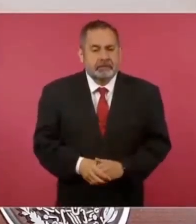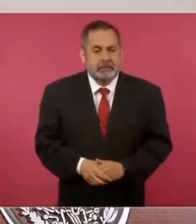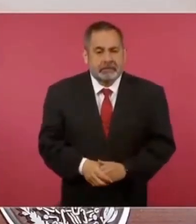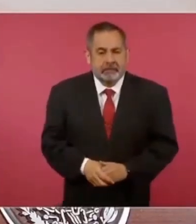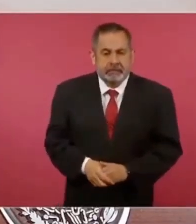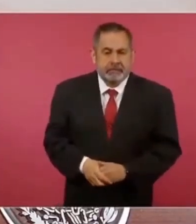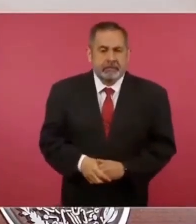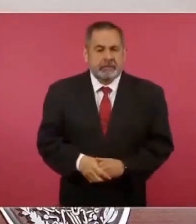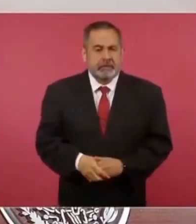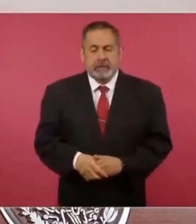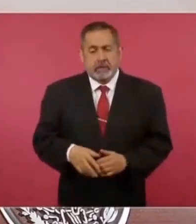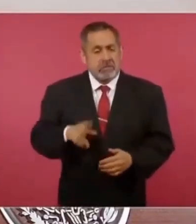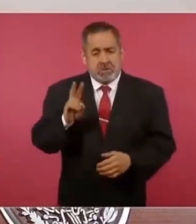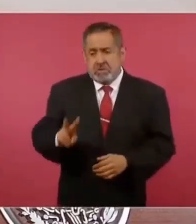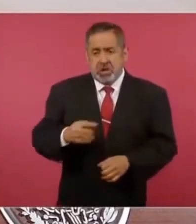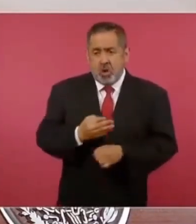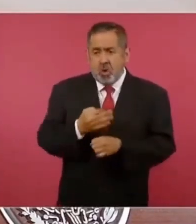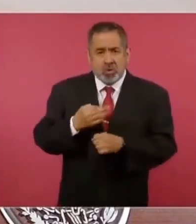hasta ahora muy bien,